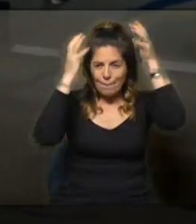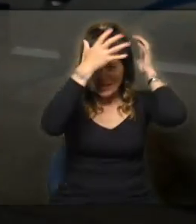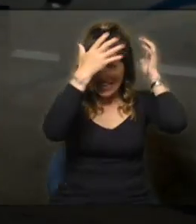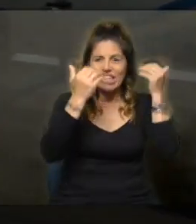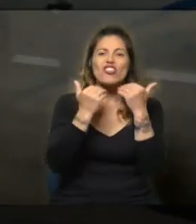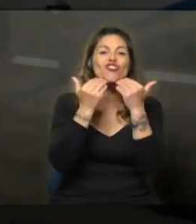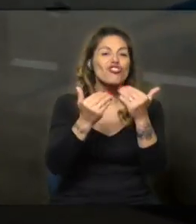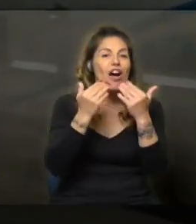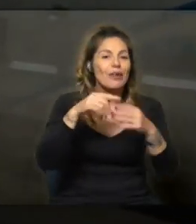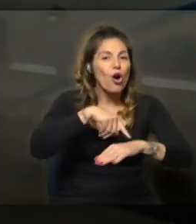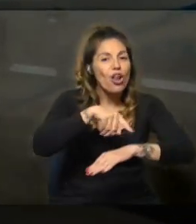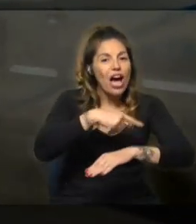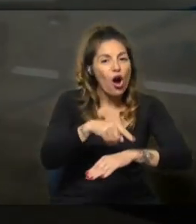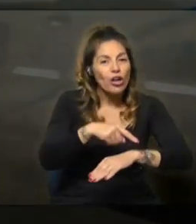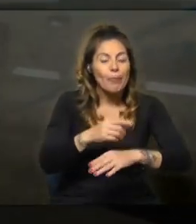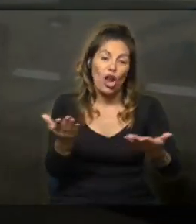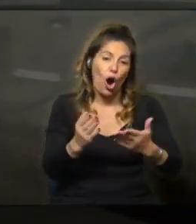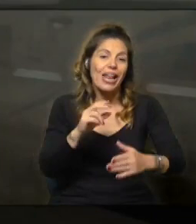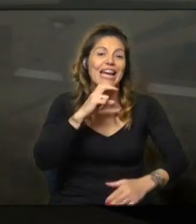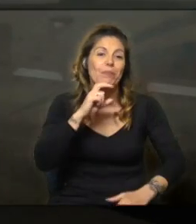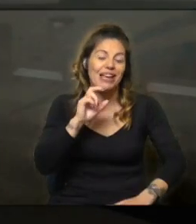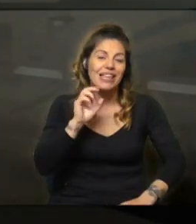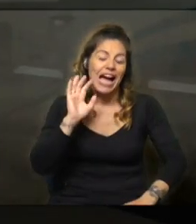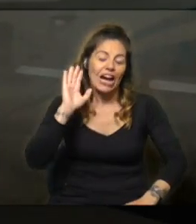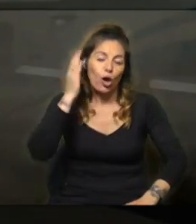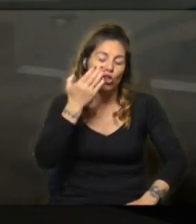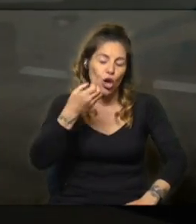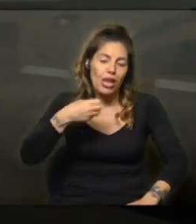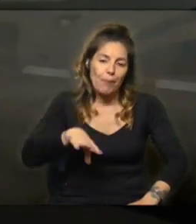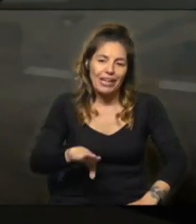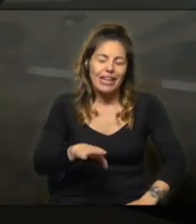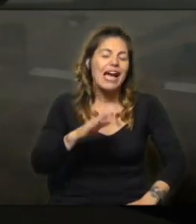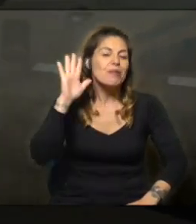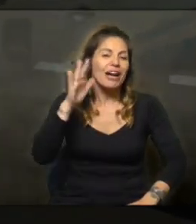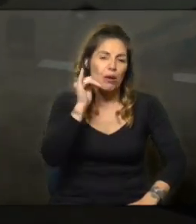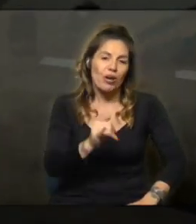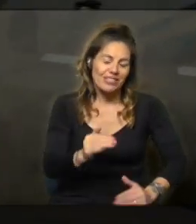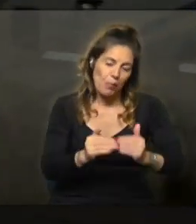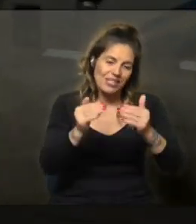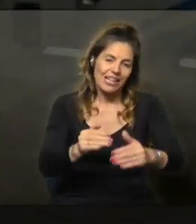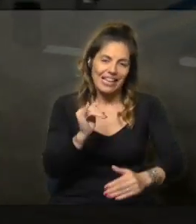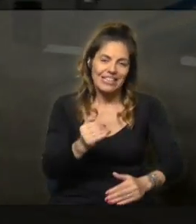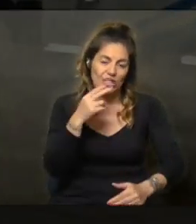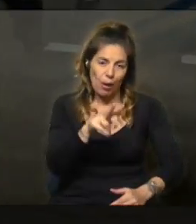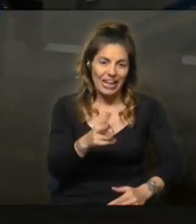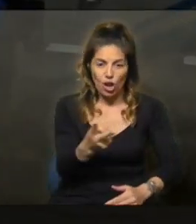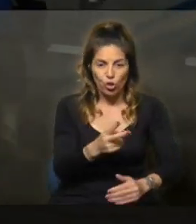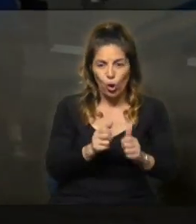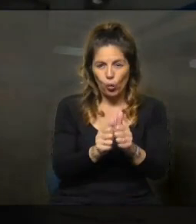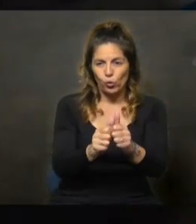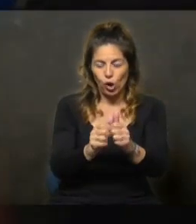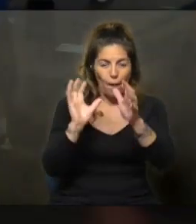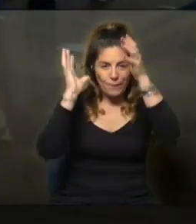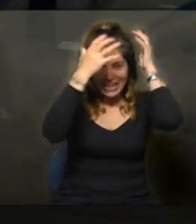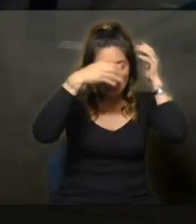hora pero una vez que masa reconoció la derrota suponemos que va a pasar en algunos minutos más nosotros vamos a seguir aquí interactuando con